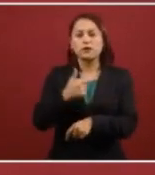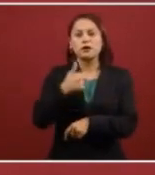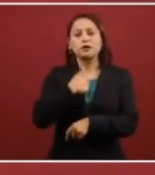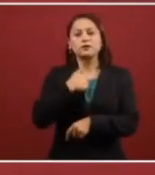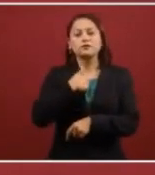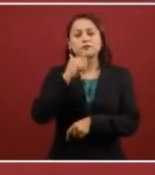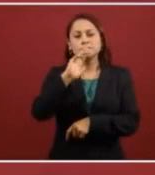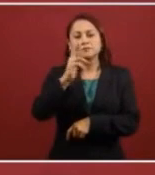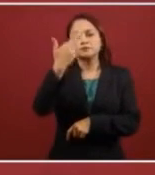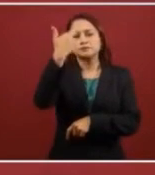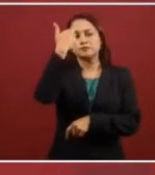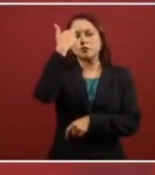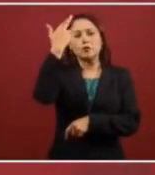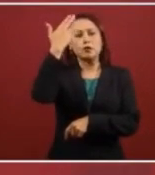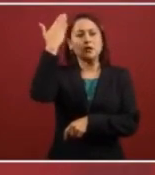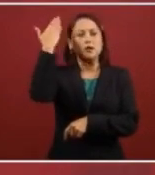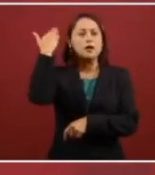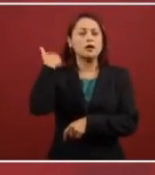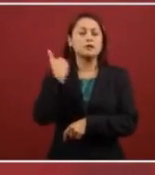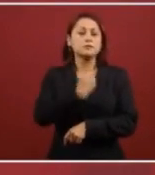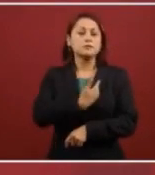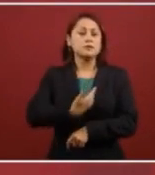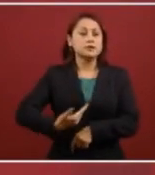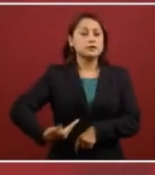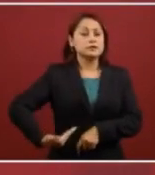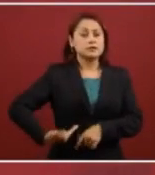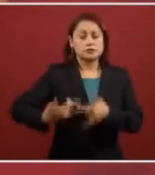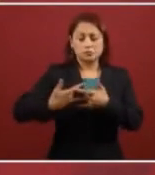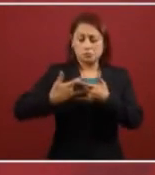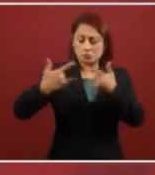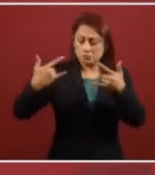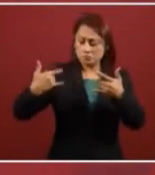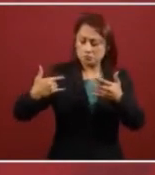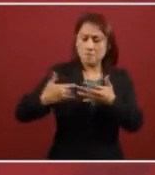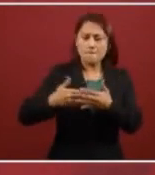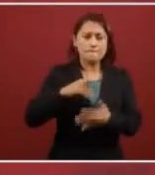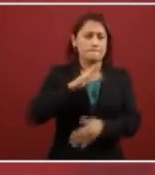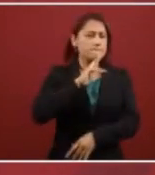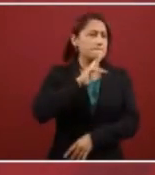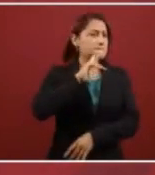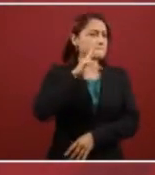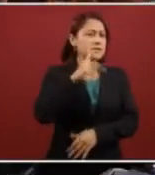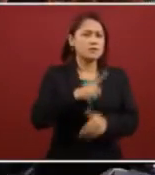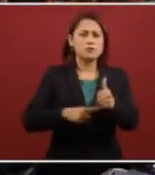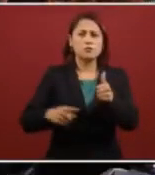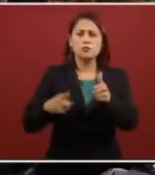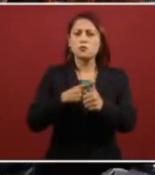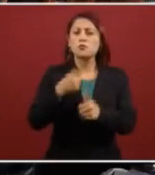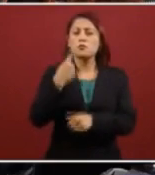el mejor presidente, the best president que ha habido en la historia. That has presidente been Juárez, imagínese.